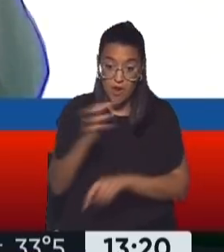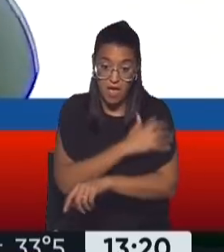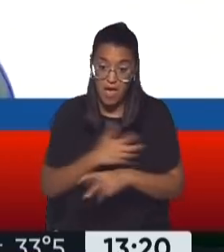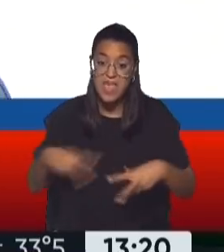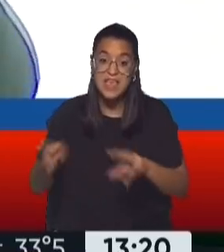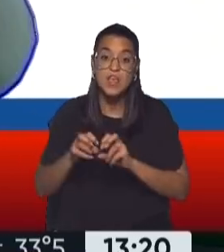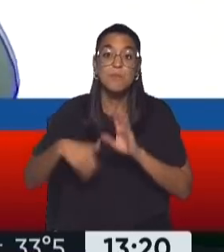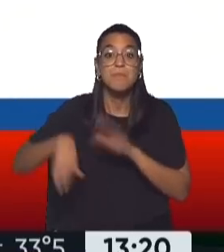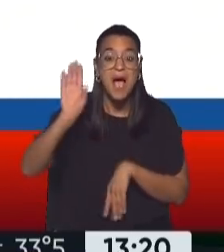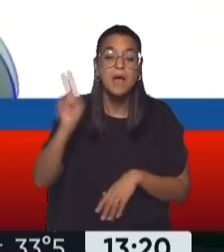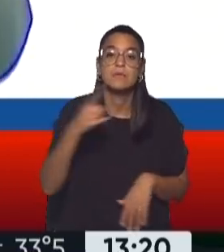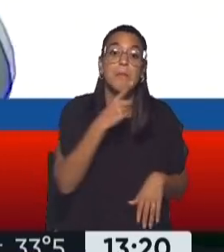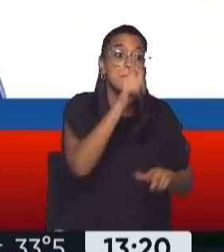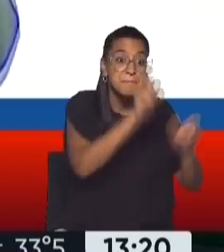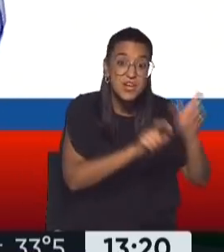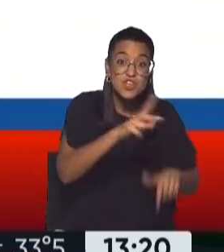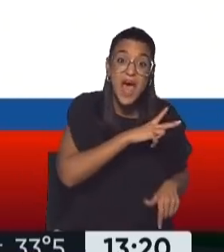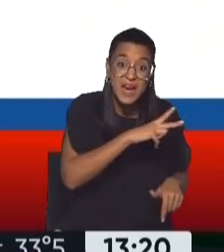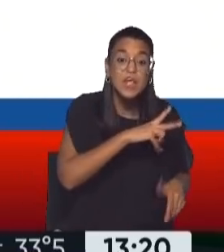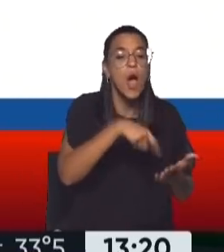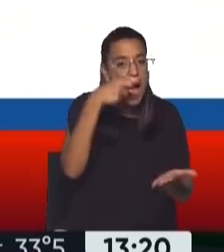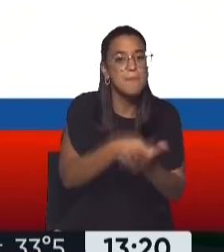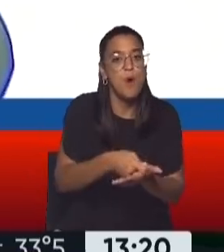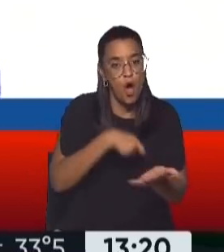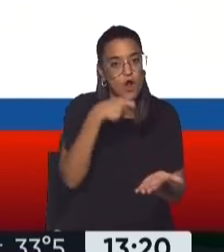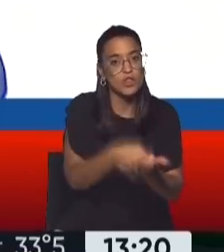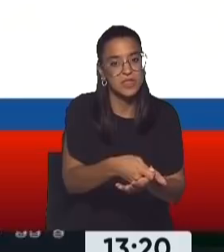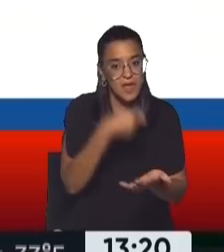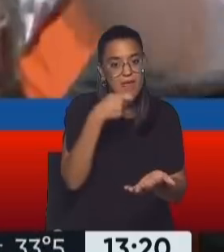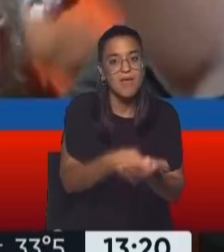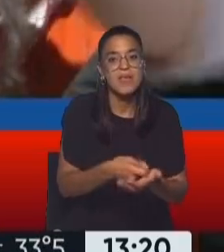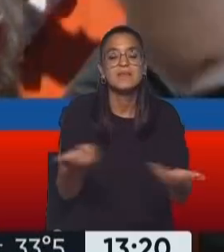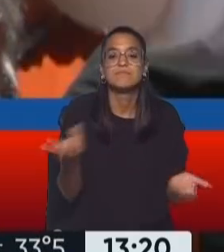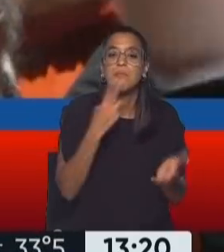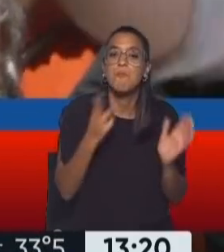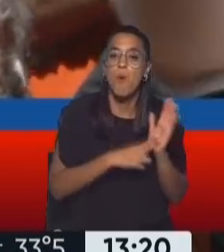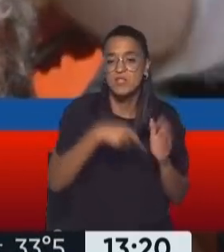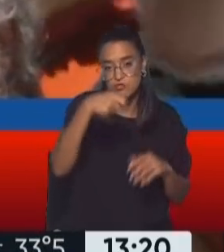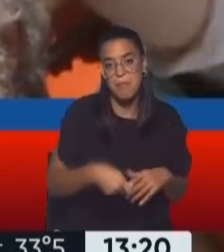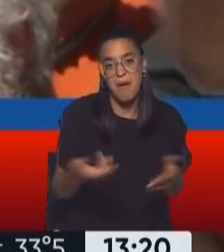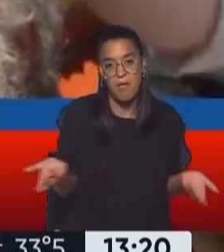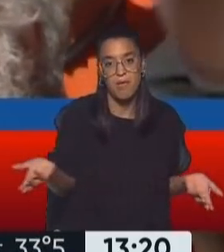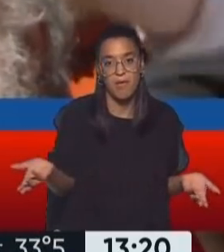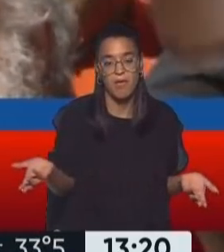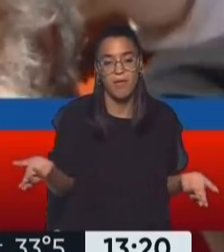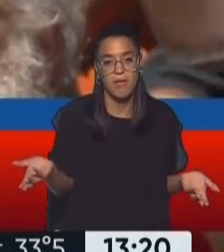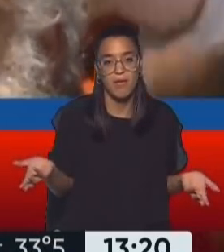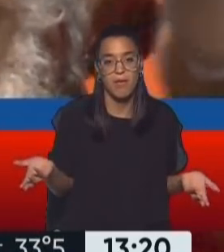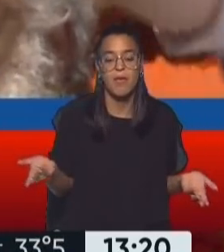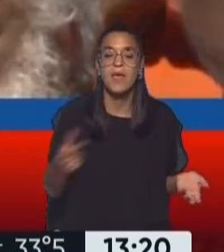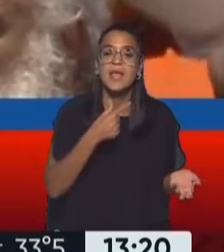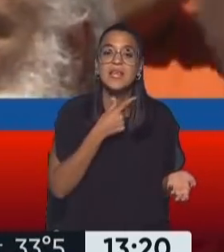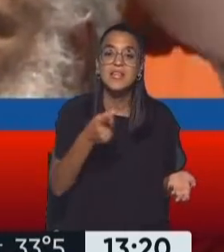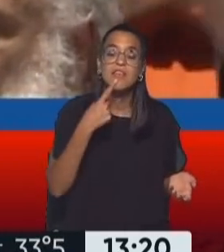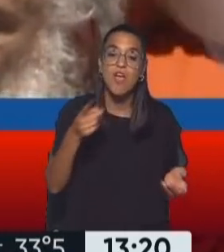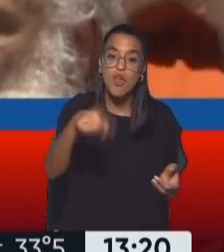y exigirle a los que más tienen que hagan sus aportes a través del sistema impositivo. Quiero llamar